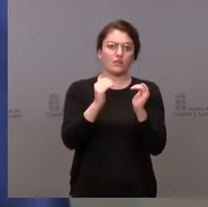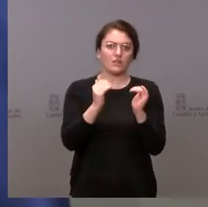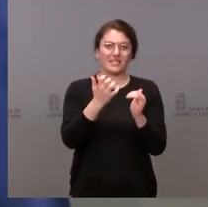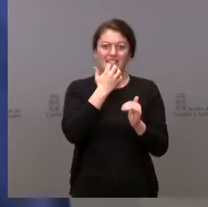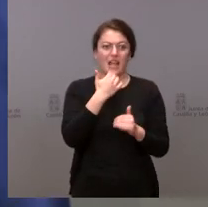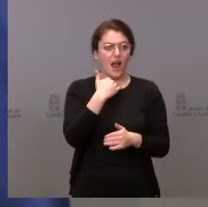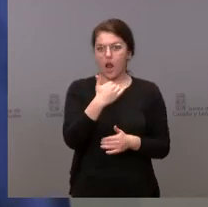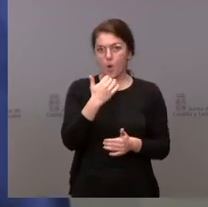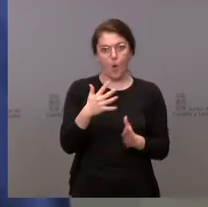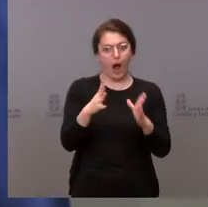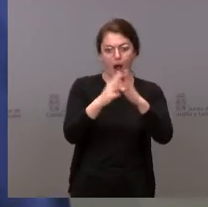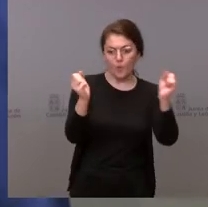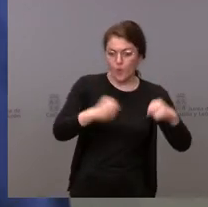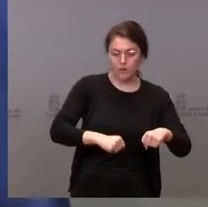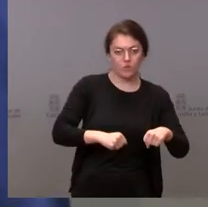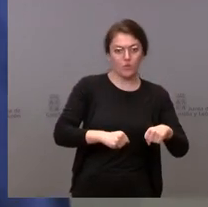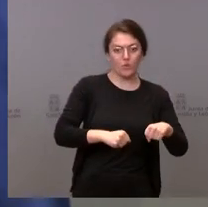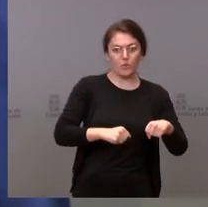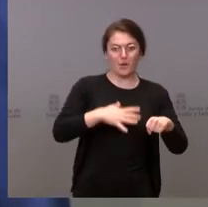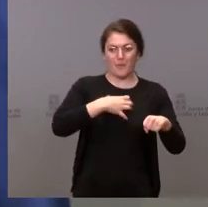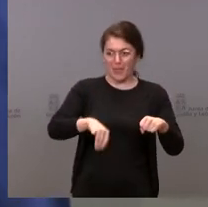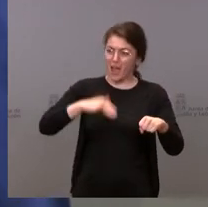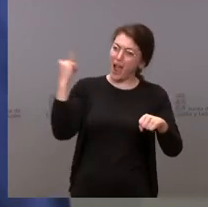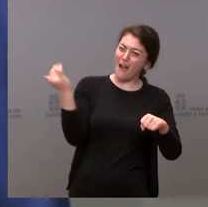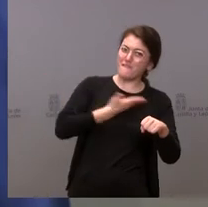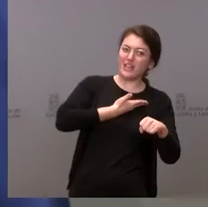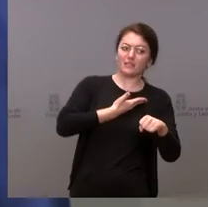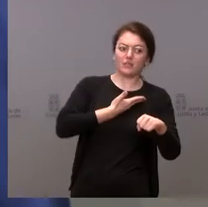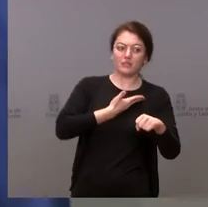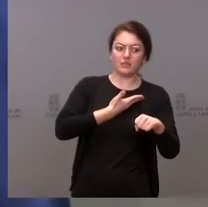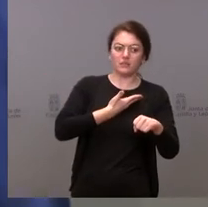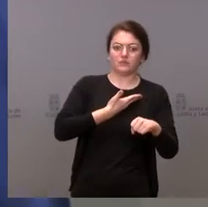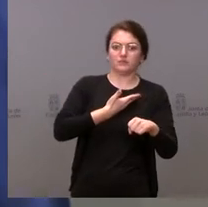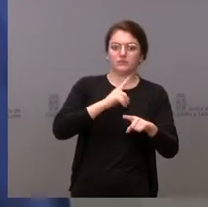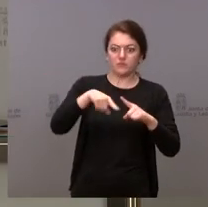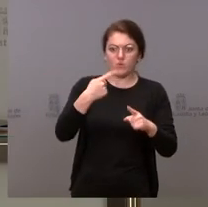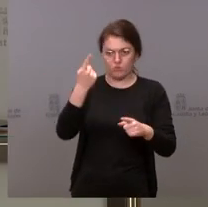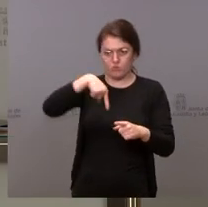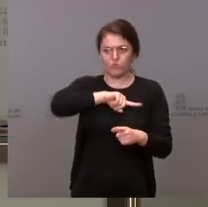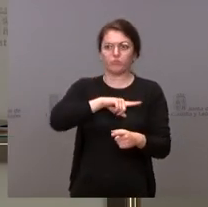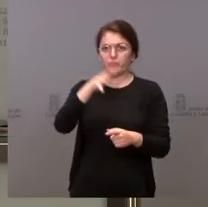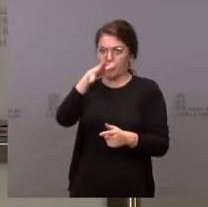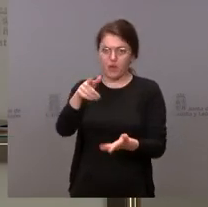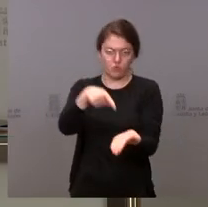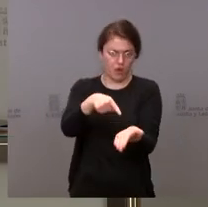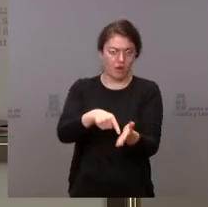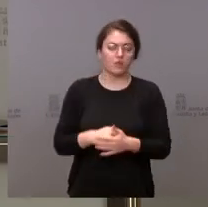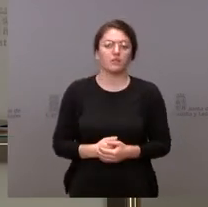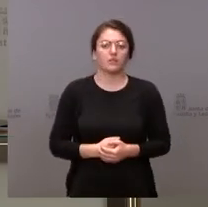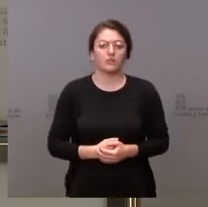suponga un perjuicio y una discriminación a los intereses de castilla y león' lo vamos a recurrir efectivamente en